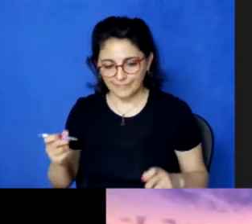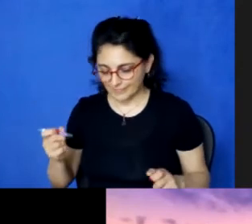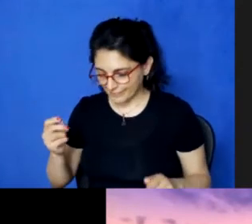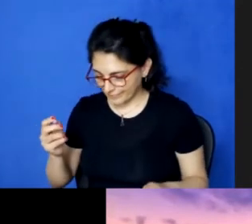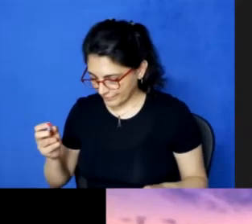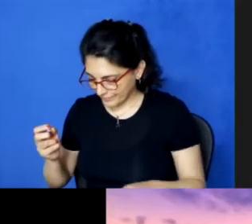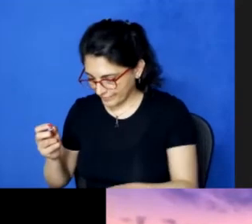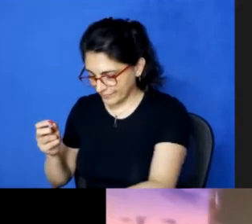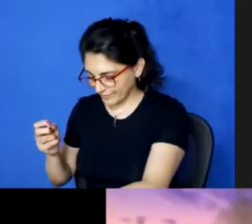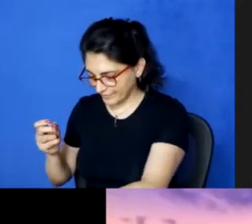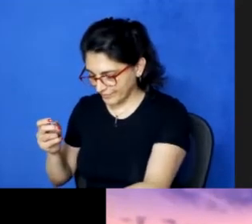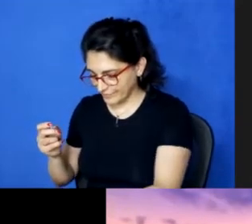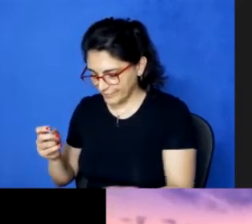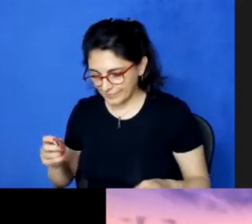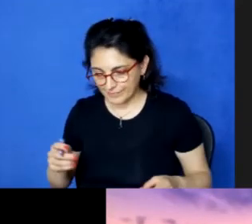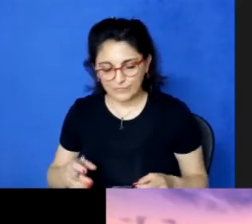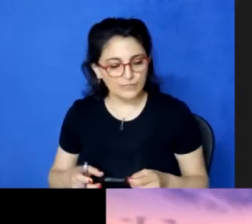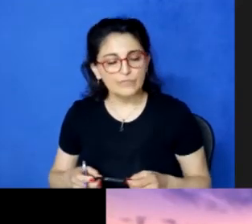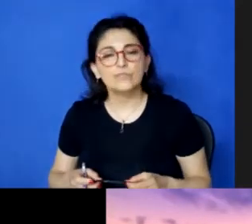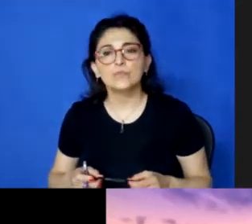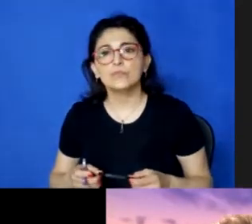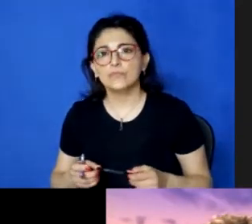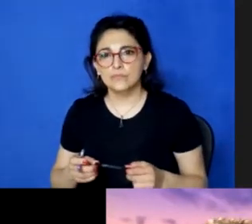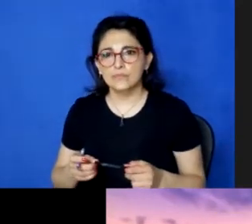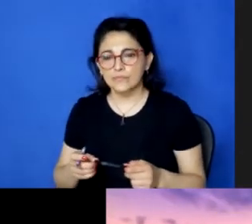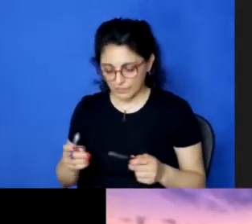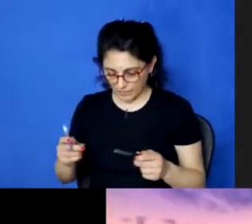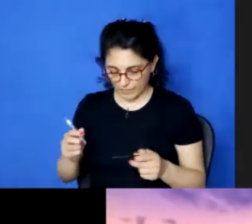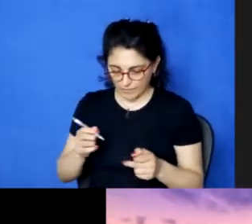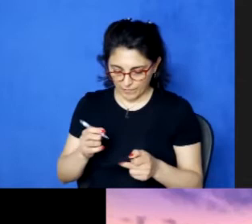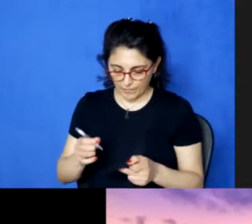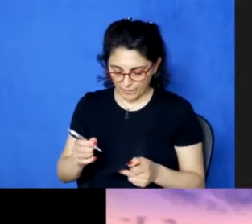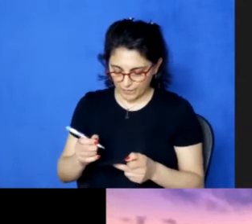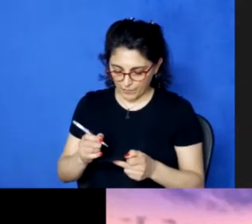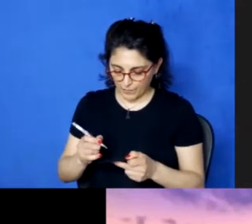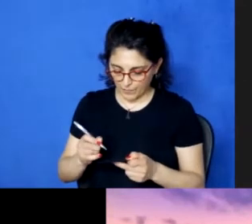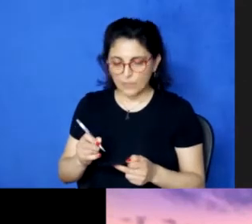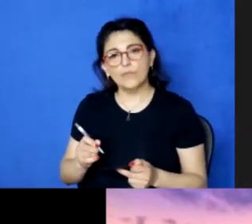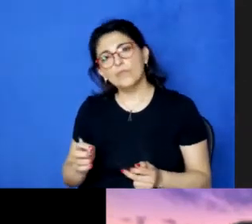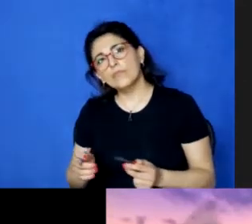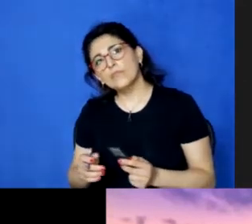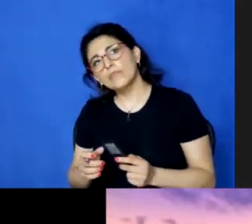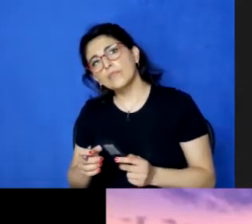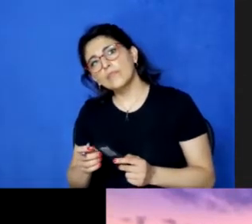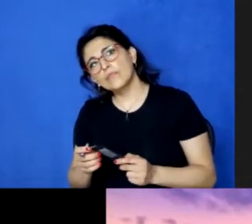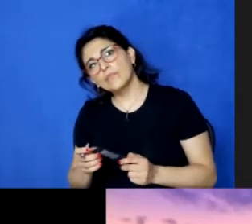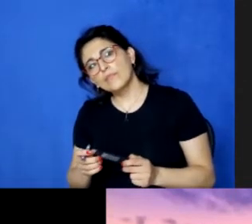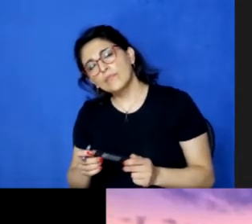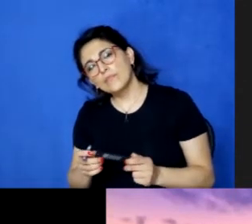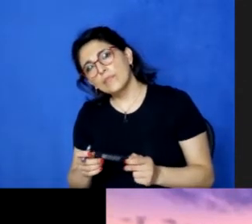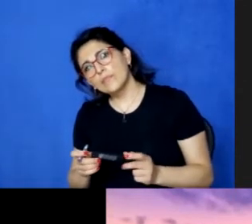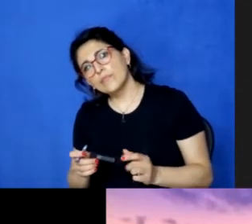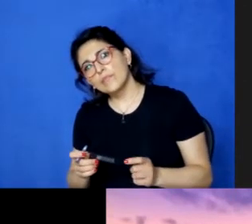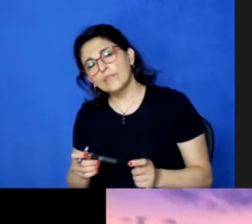y hacen que se pueda o no se pueda hacer, o concretarlo, o cambias un plan o cambias prioridad de tus proyectos. Me parece que